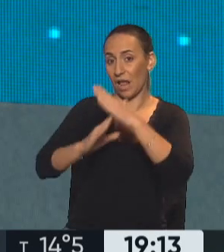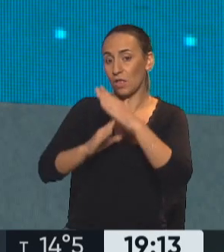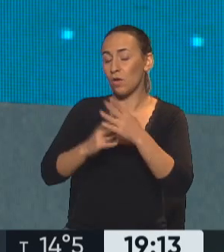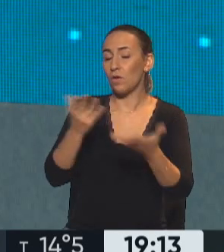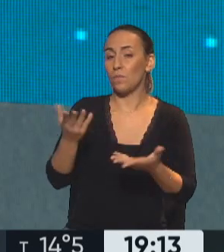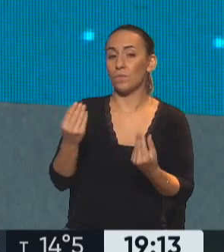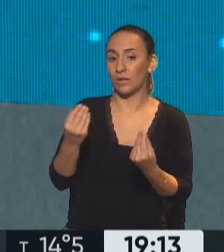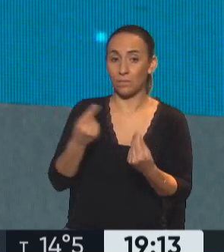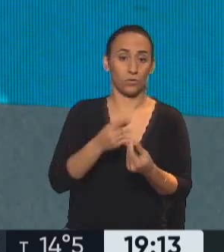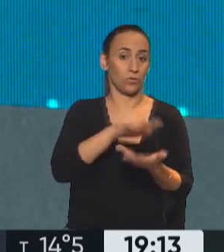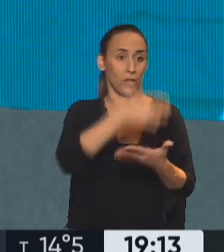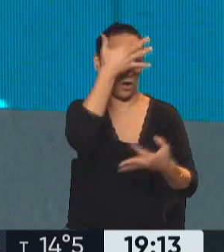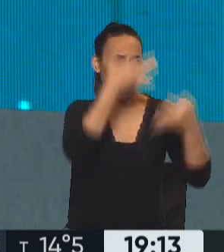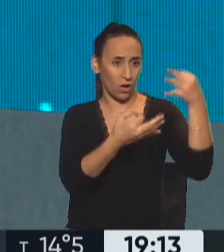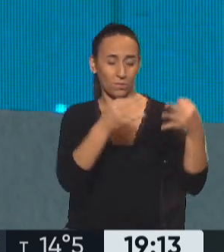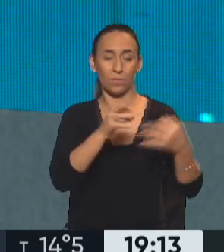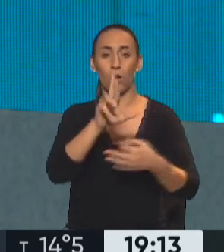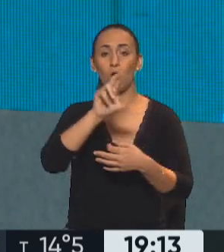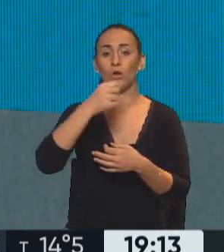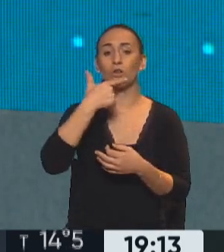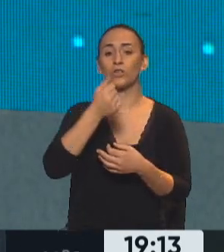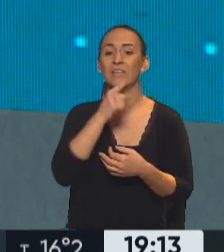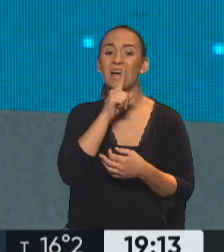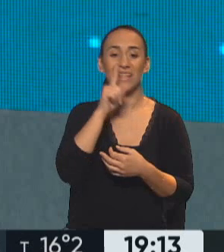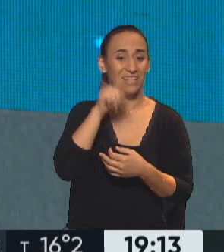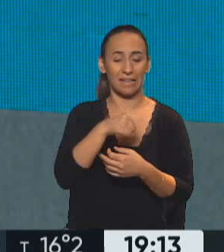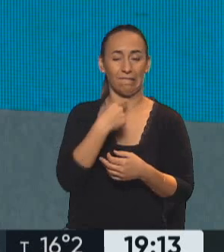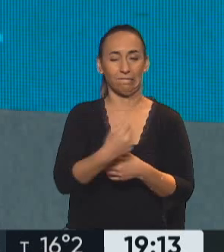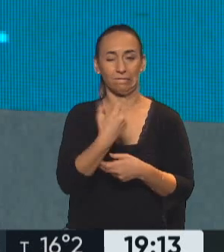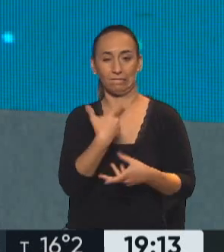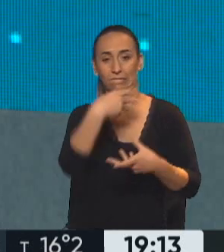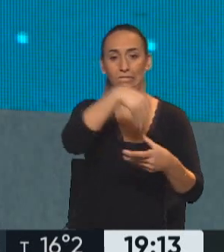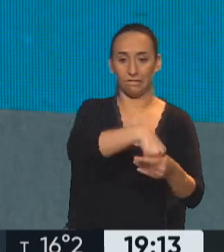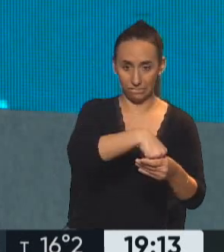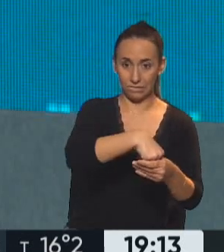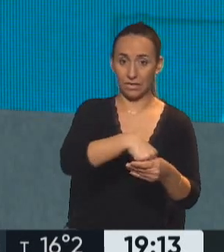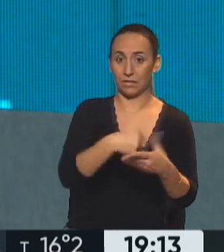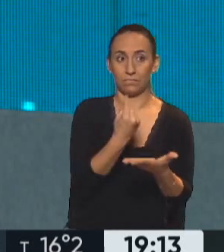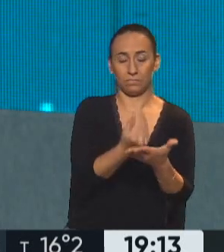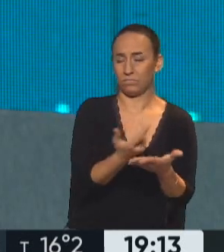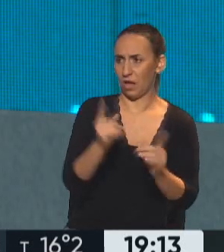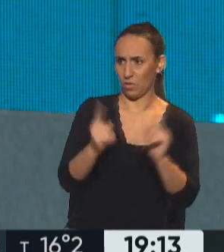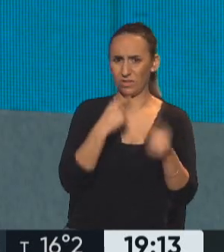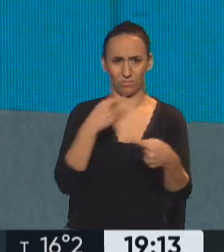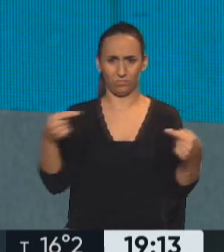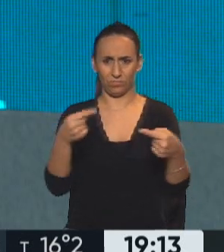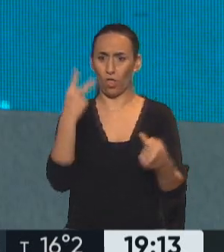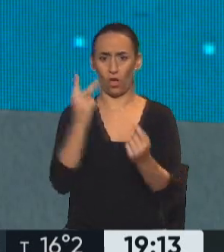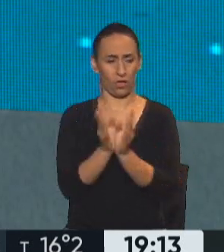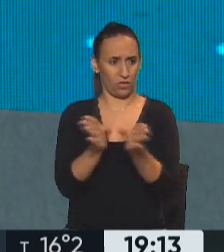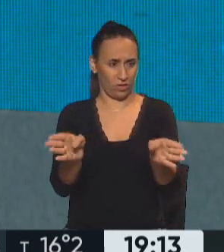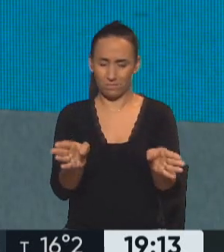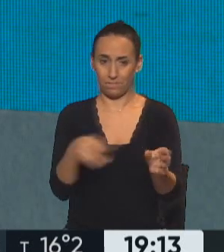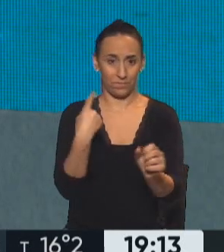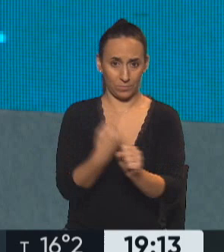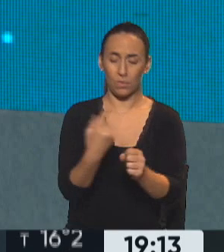de la Corte Suprema de Rosati para entrar en el Consejo de la Magistratura, esto que hizo que muchos dicen es legislar y no debería la Corte meterse a